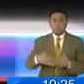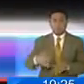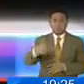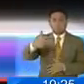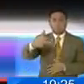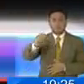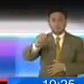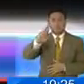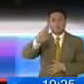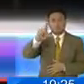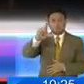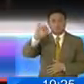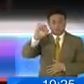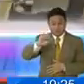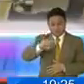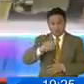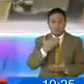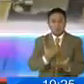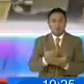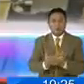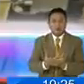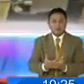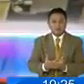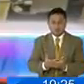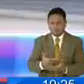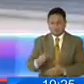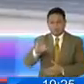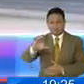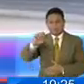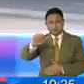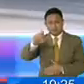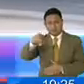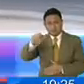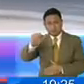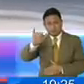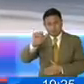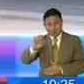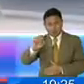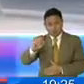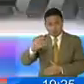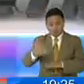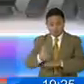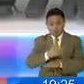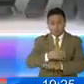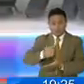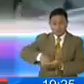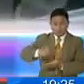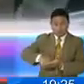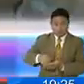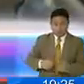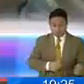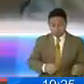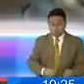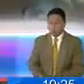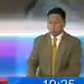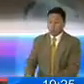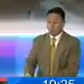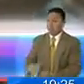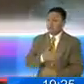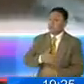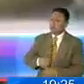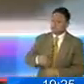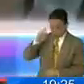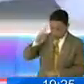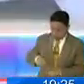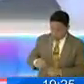mails, están las pruebas contundentes. Cómo este Capalla le enviaba los contratos antes de que los ganen las compañías para ellos